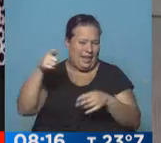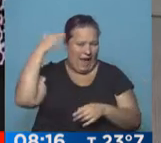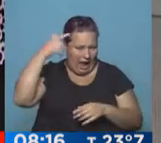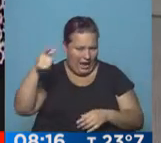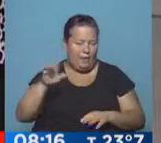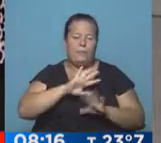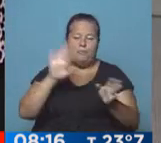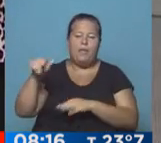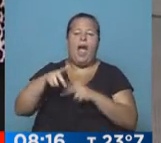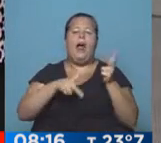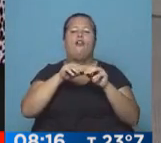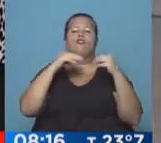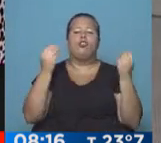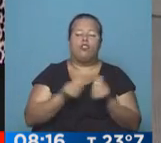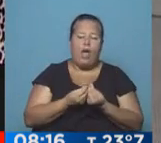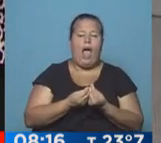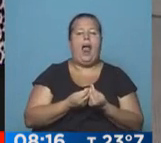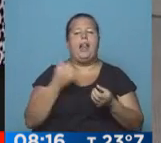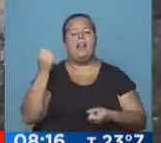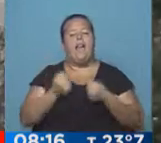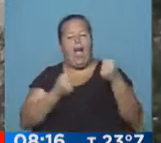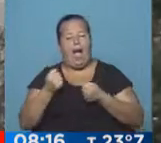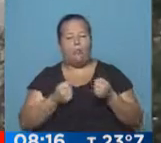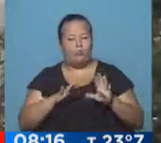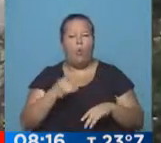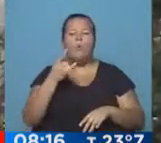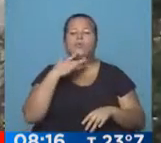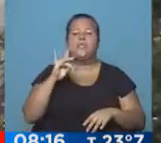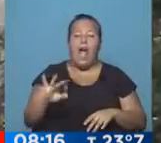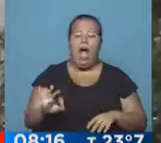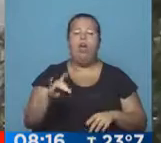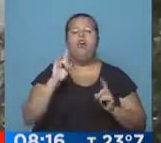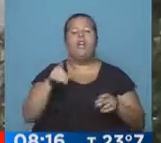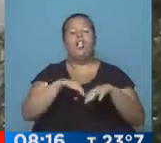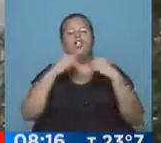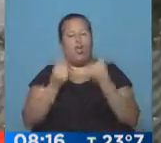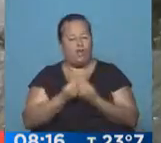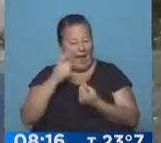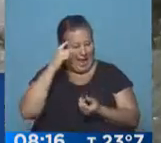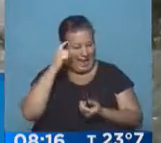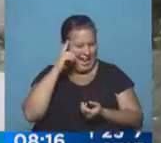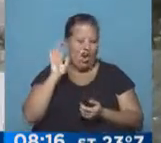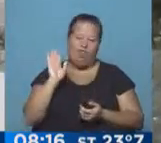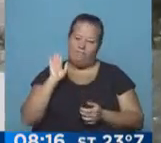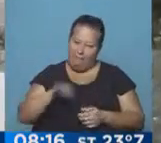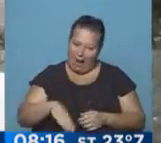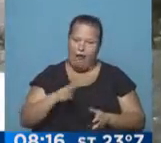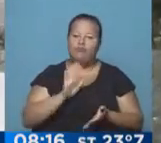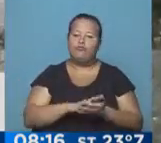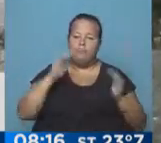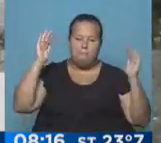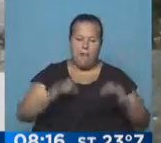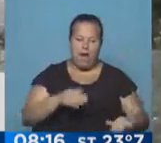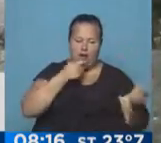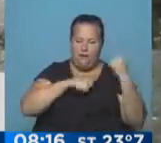hablemos ahora de números de autos vehículos usados y un promedio enero no fue bueno hablamos de una baja